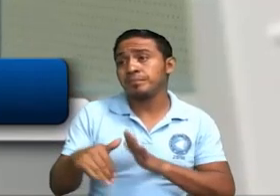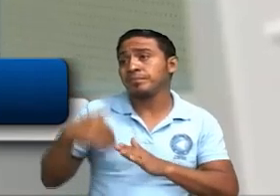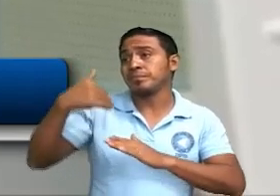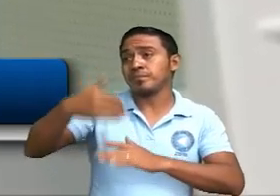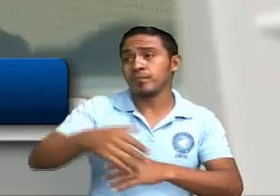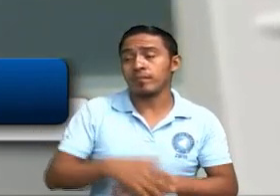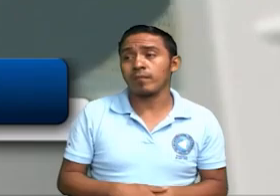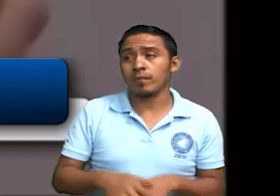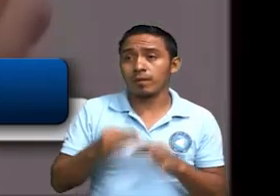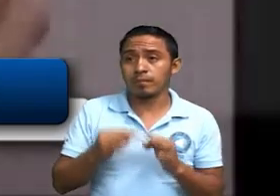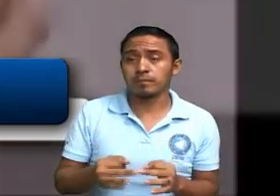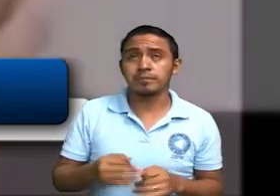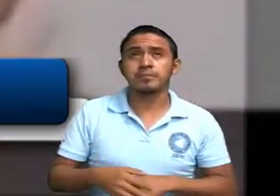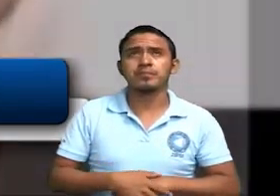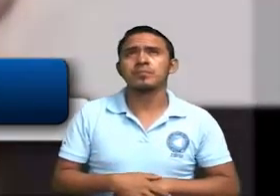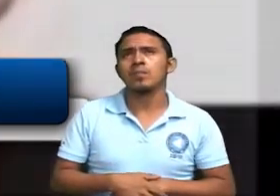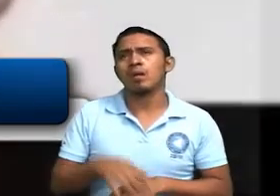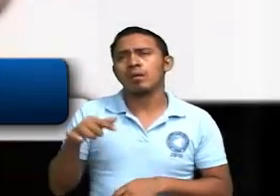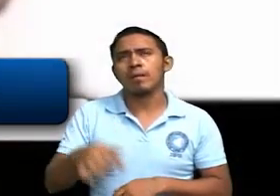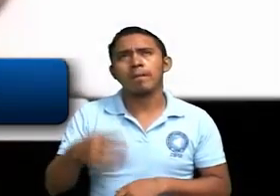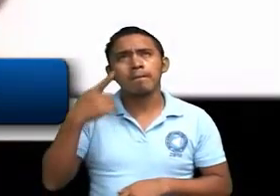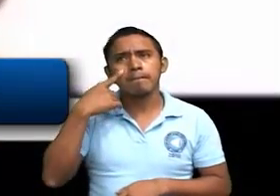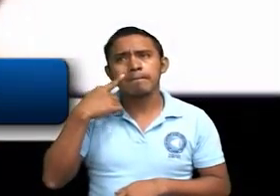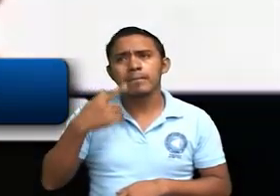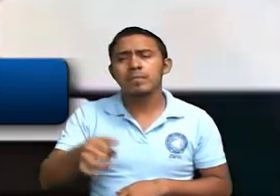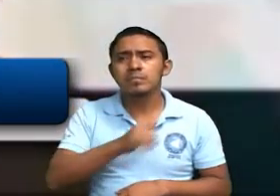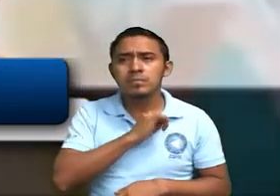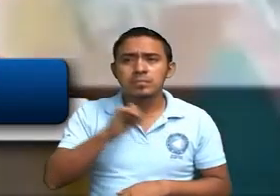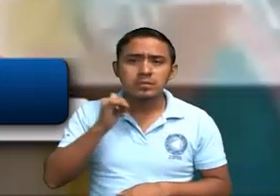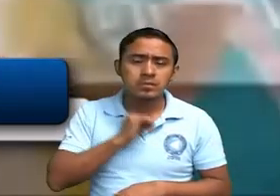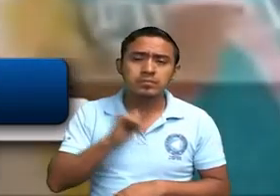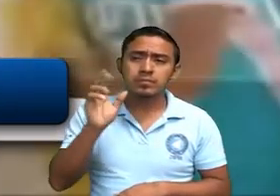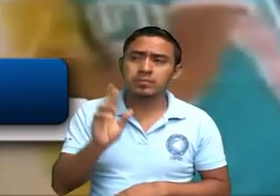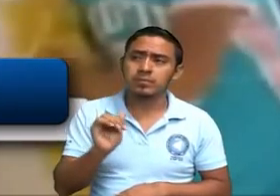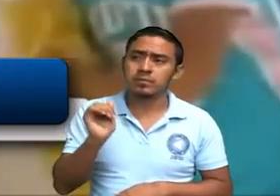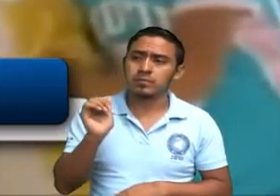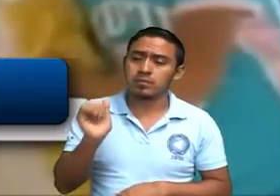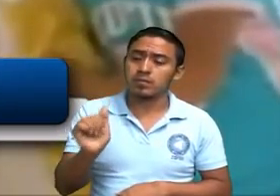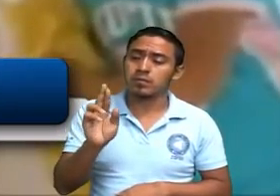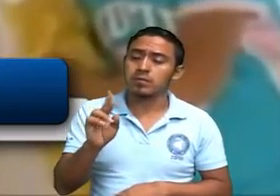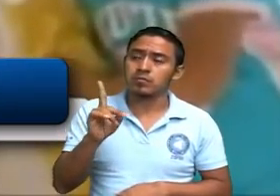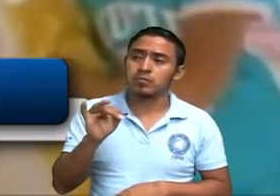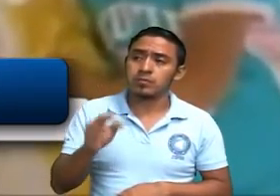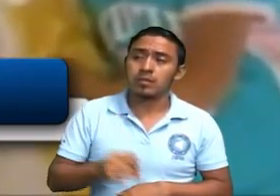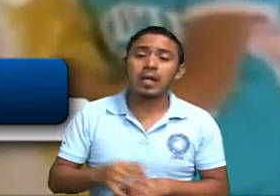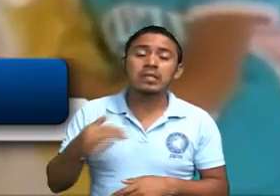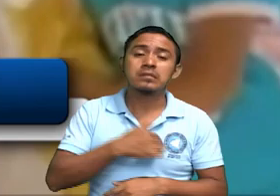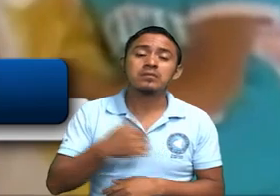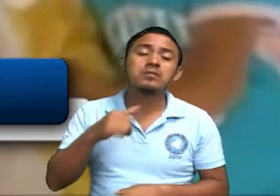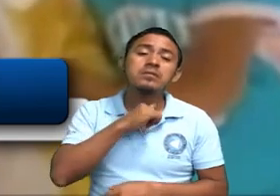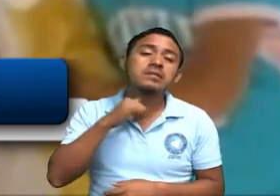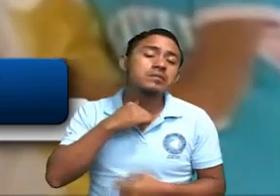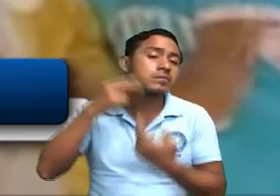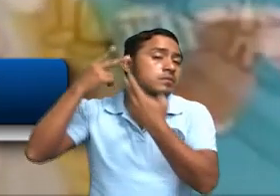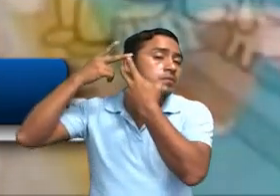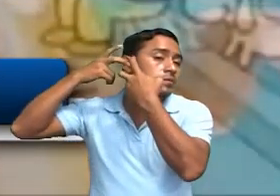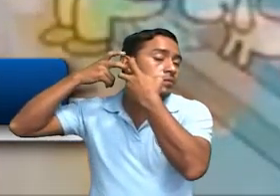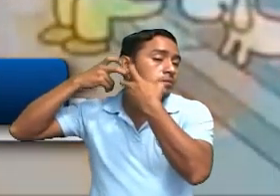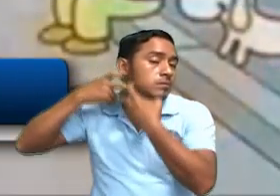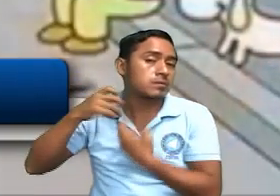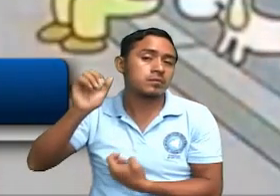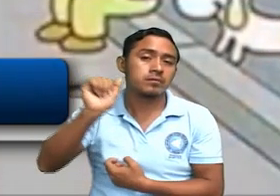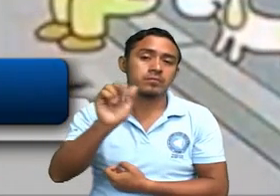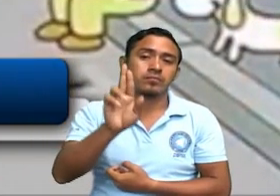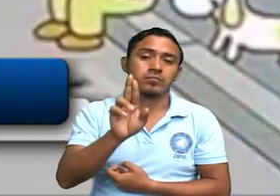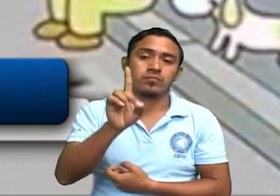más definido. Lo que estamos viendo en pantalla, doctor, es una prueba auditiva. Es una prueba audiometría. Ajá. Generalmente